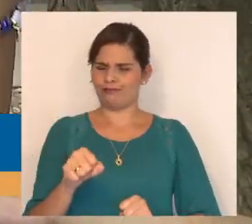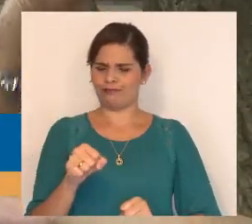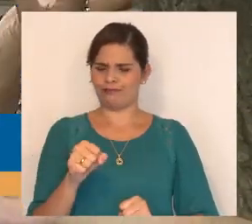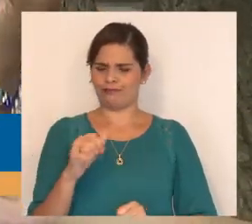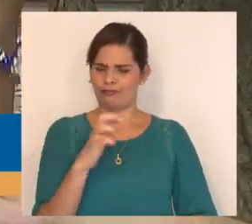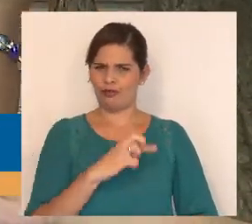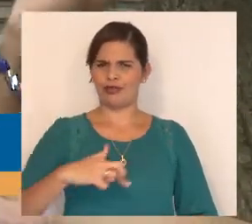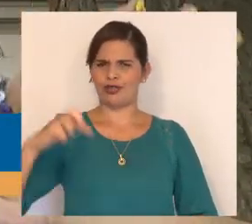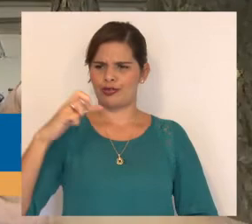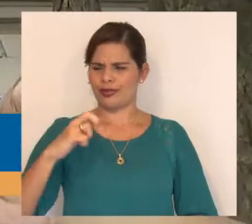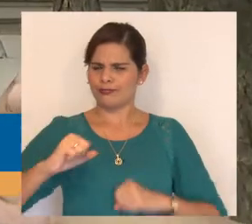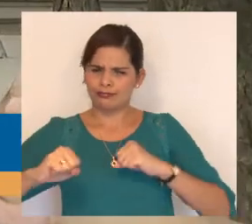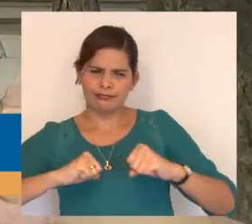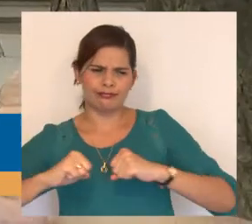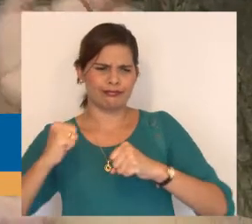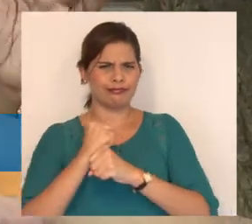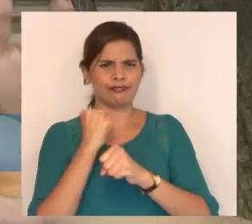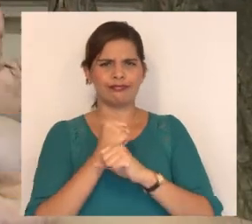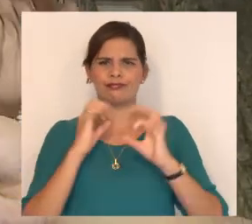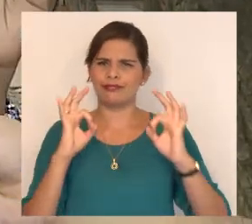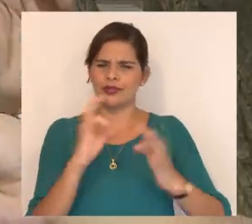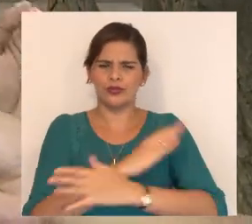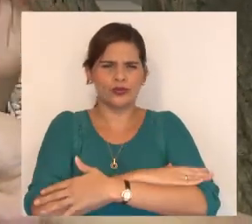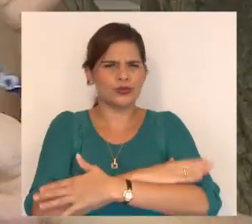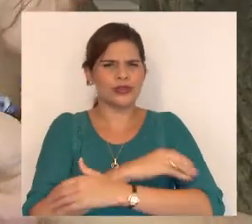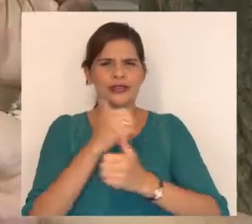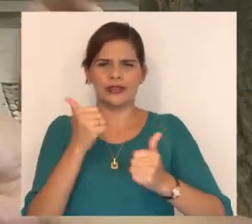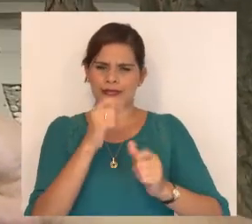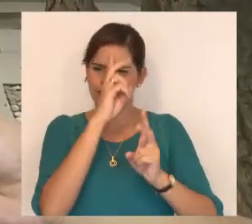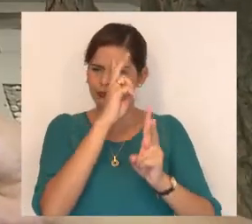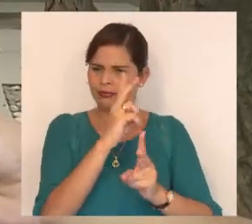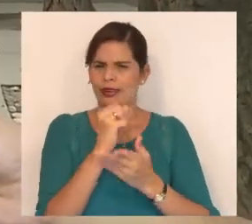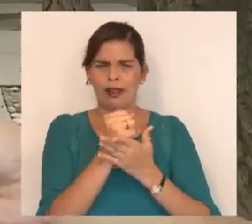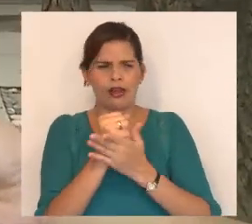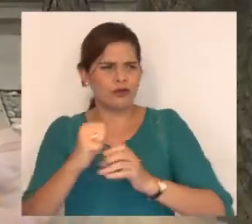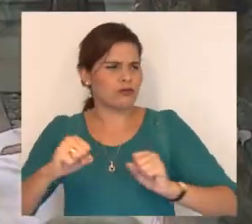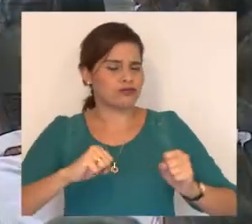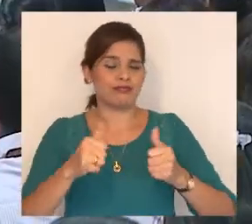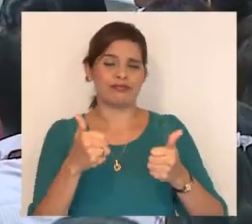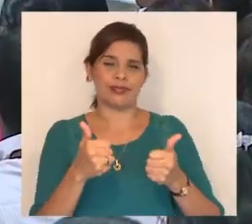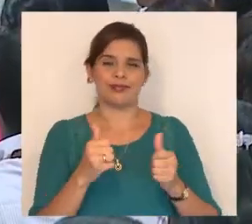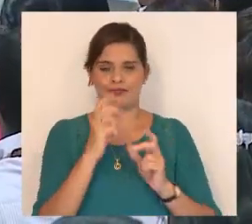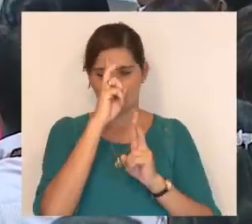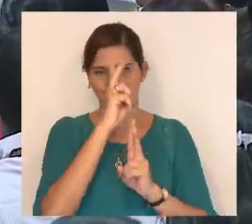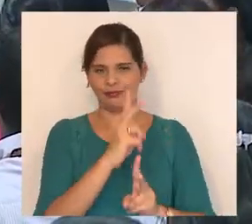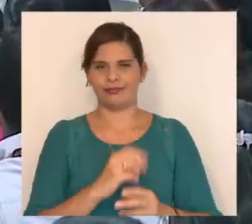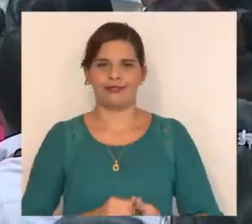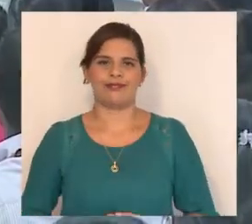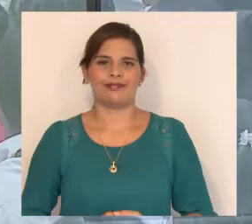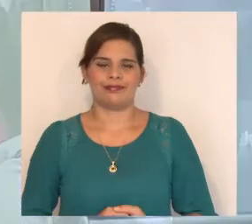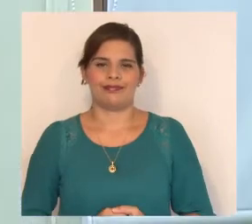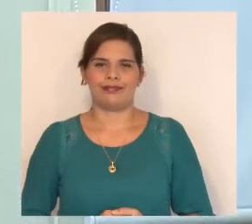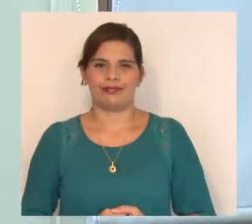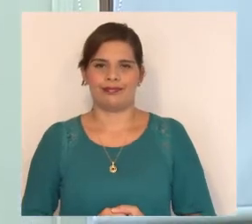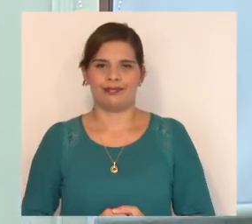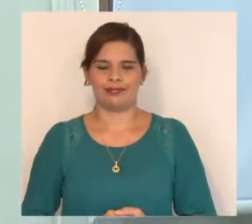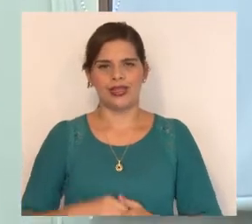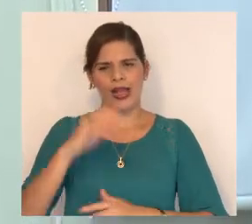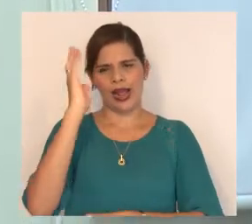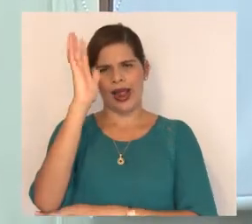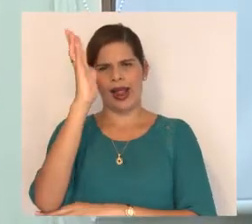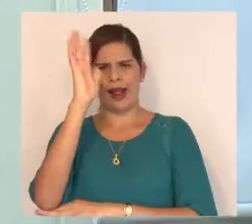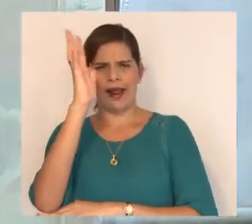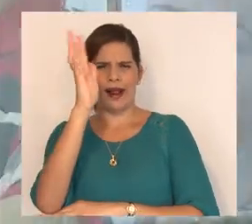profesional que ellos le ponen al desempeño de su trabajo y el servicio que se le presta a la comunidad. En el marco del evento fue ofrecida la